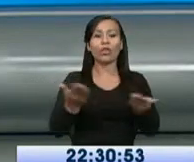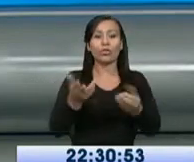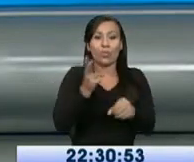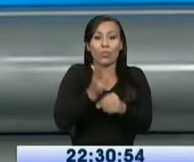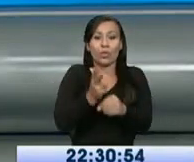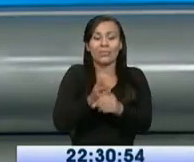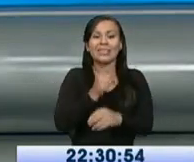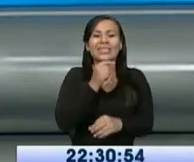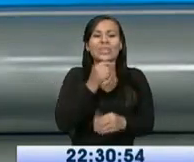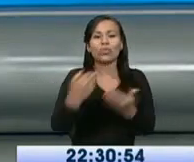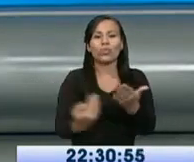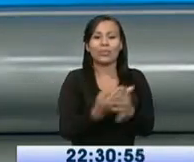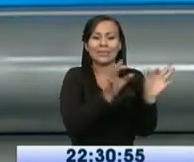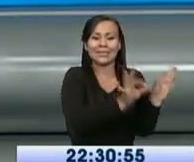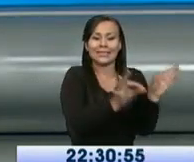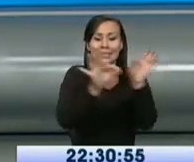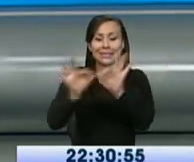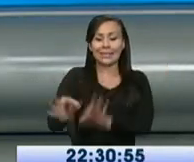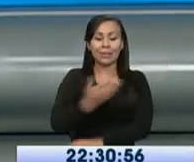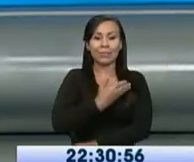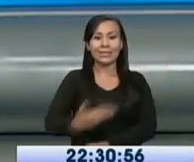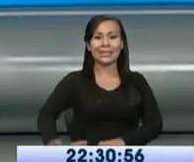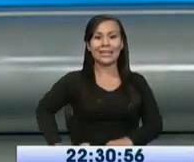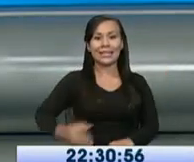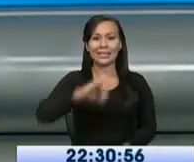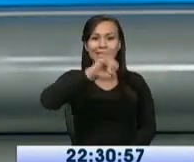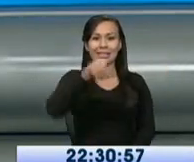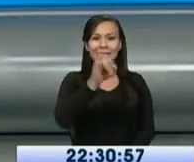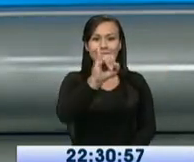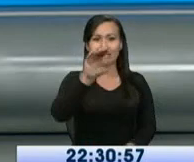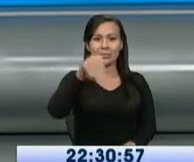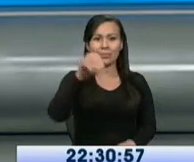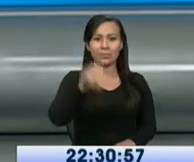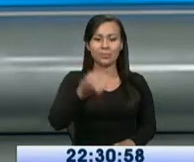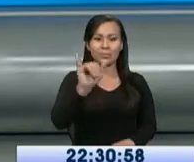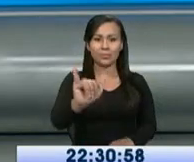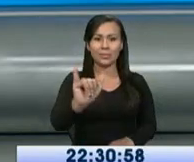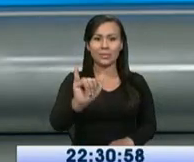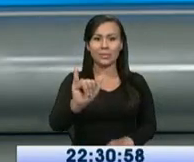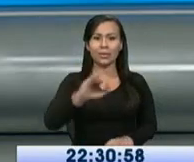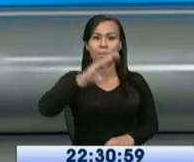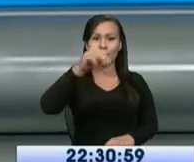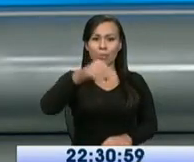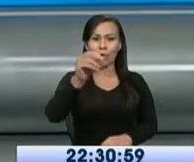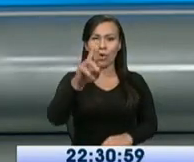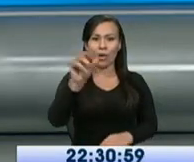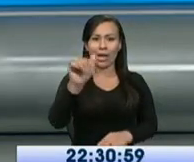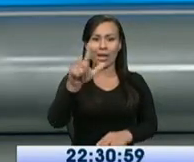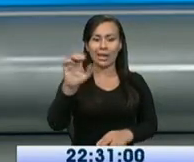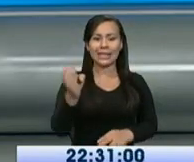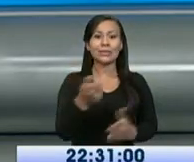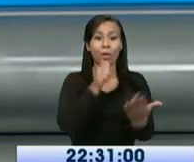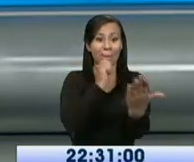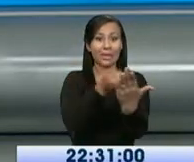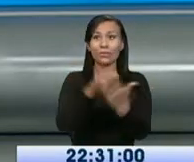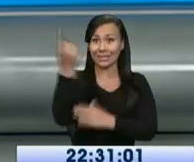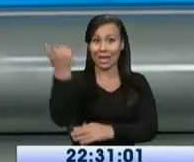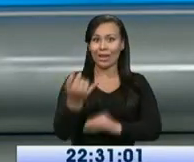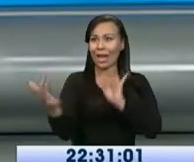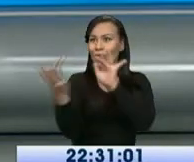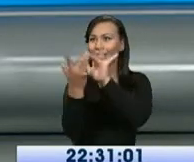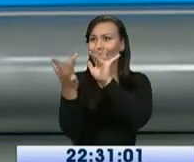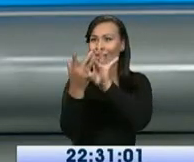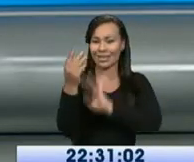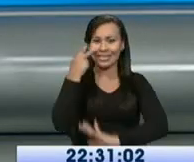y quien asumirá la presidencia el próximo año será Jimmy Morales. Hacemos contacto en vivo con Hansel Velázquez, quien está en la sala de redacción